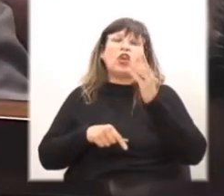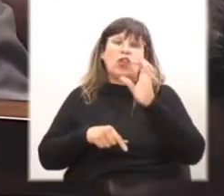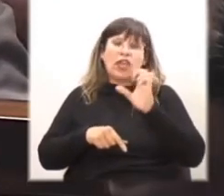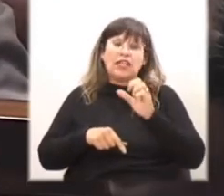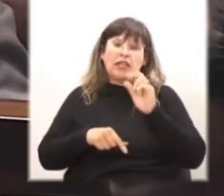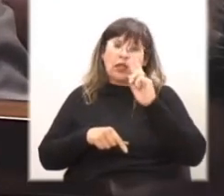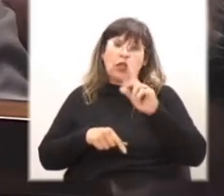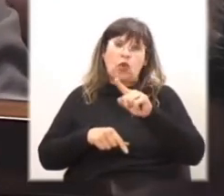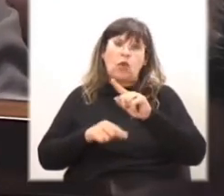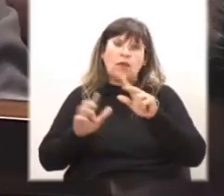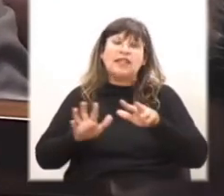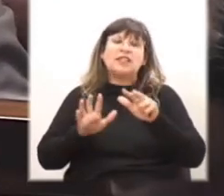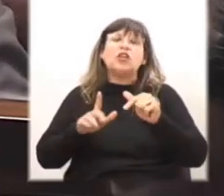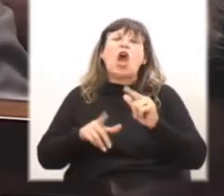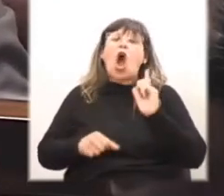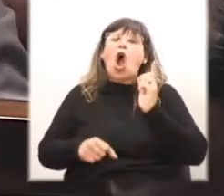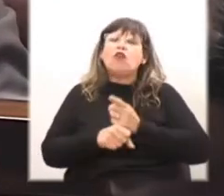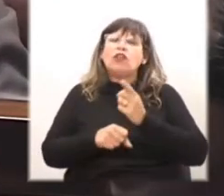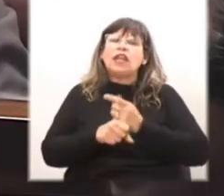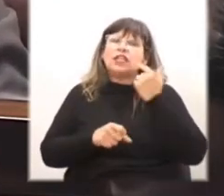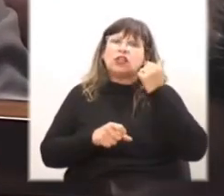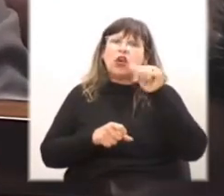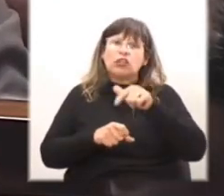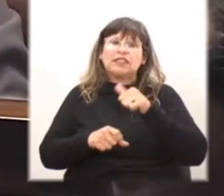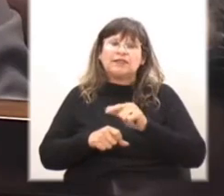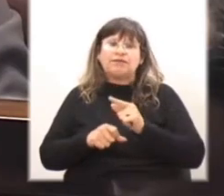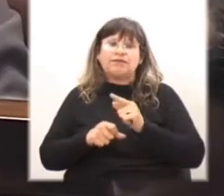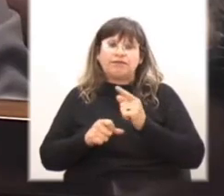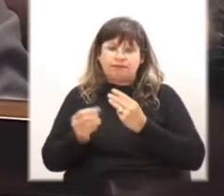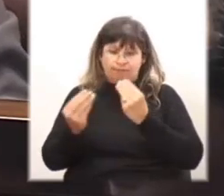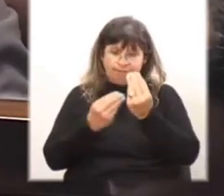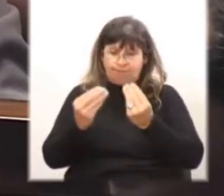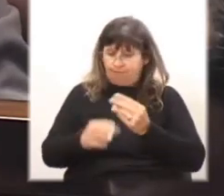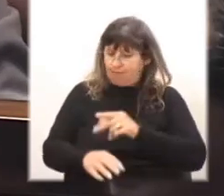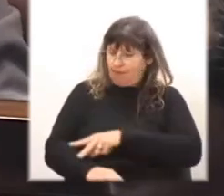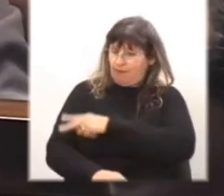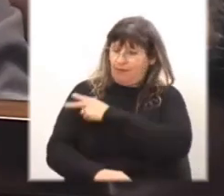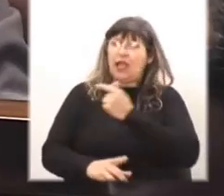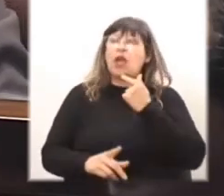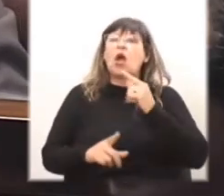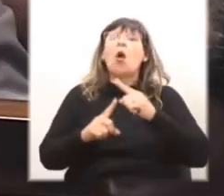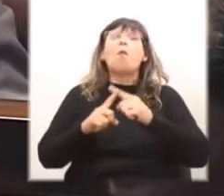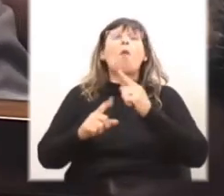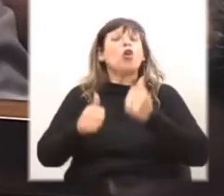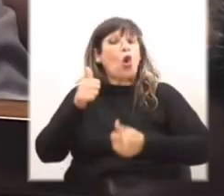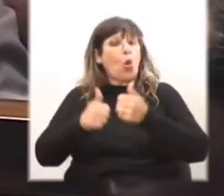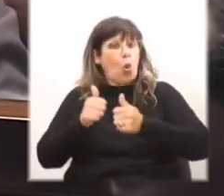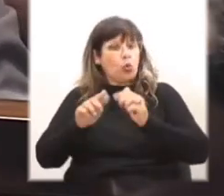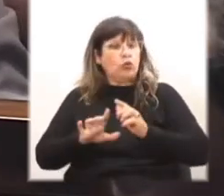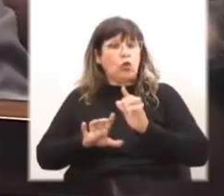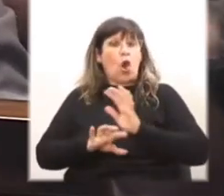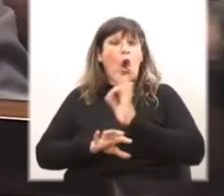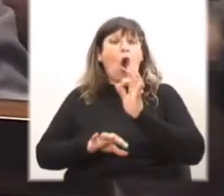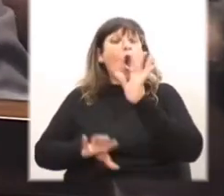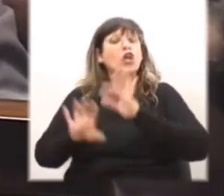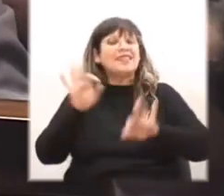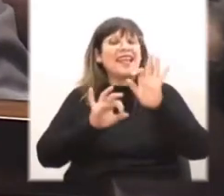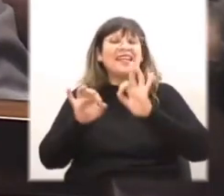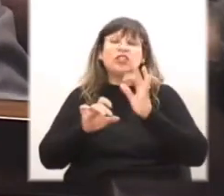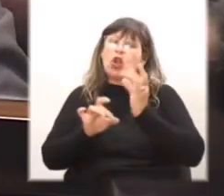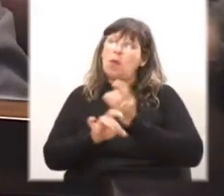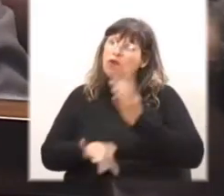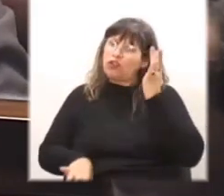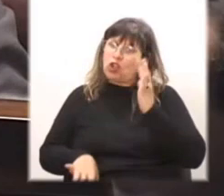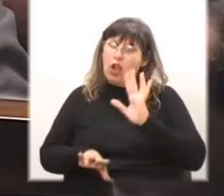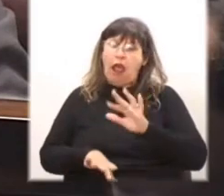la obligatoriedad de la cobertura de las vacantes jerárquicas por concurso o selección profesional, en este